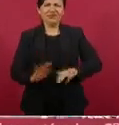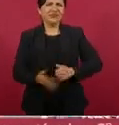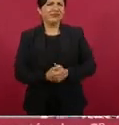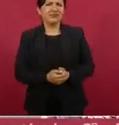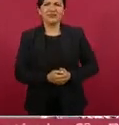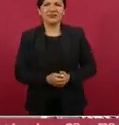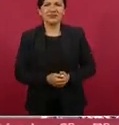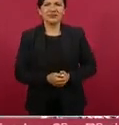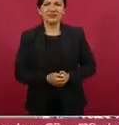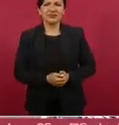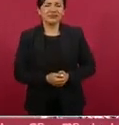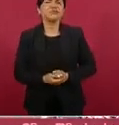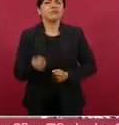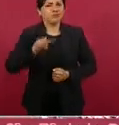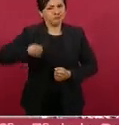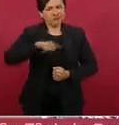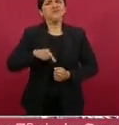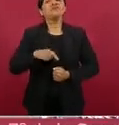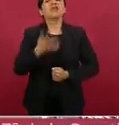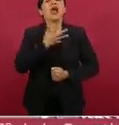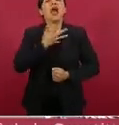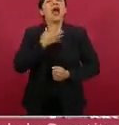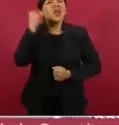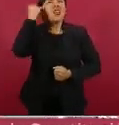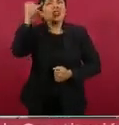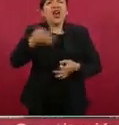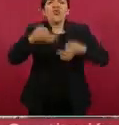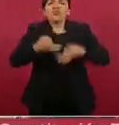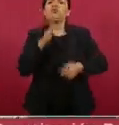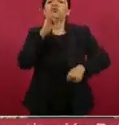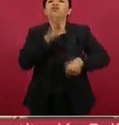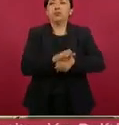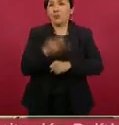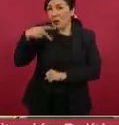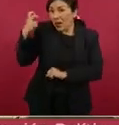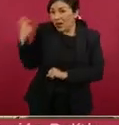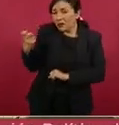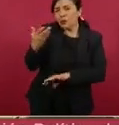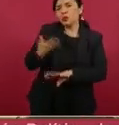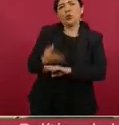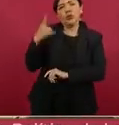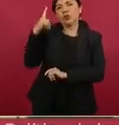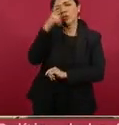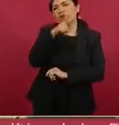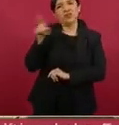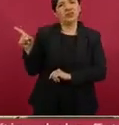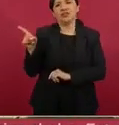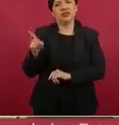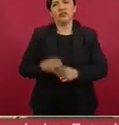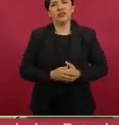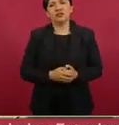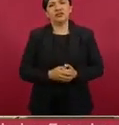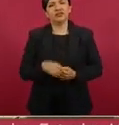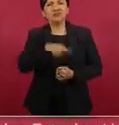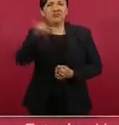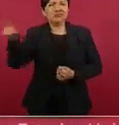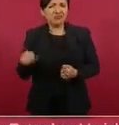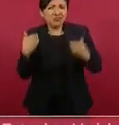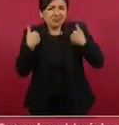Nosotros tenemos principios, tenemos ideales, pero eso está muy difícil que lo entienda